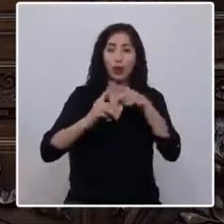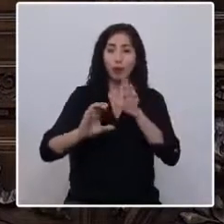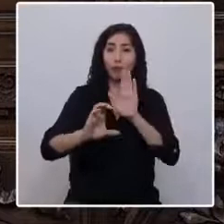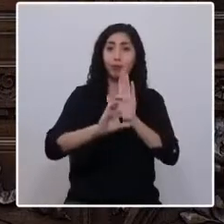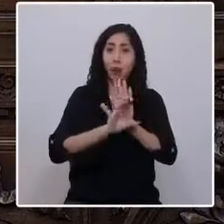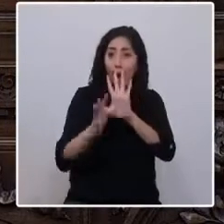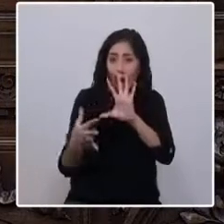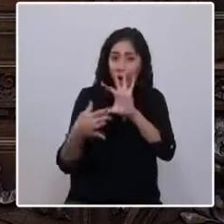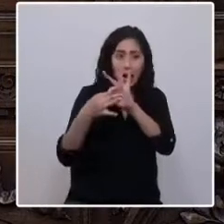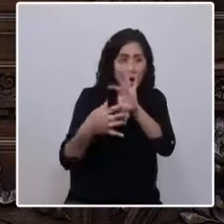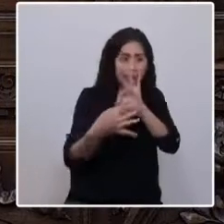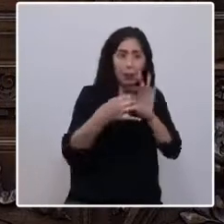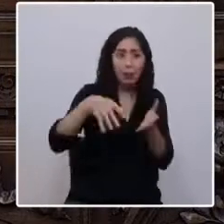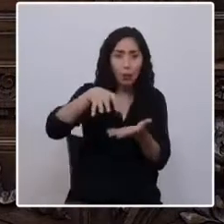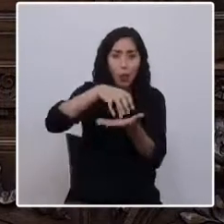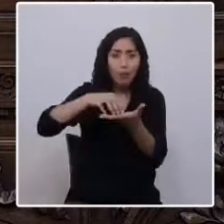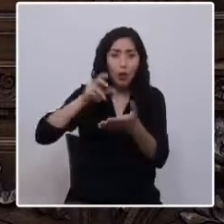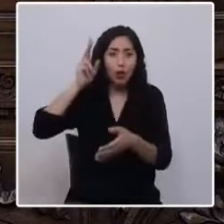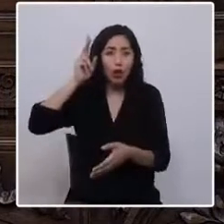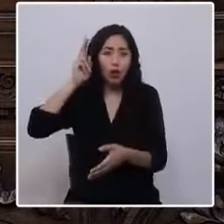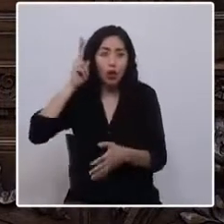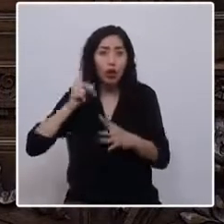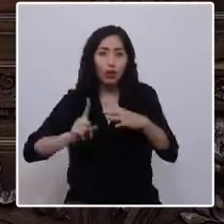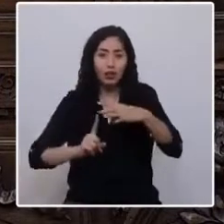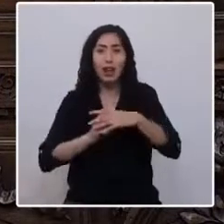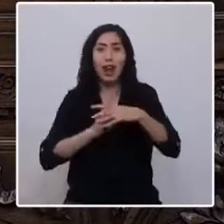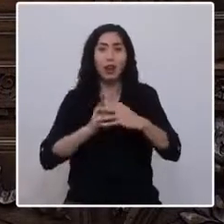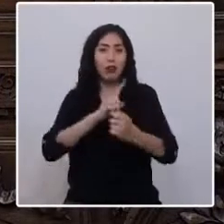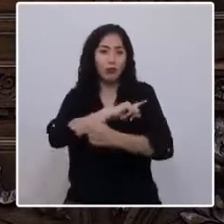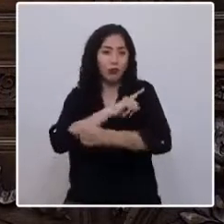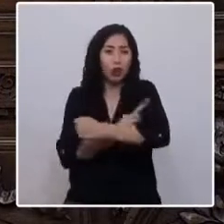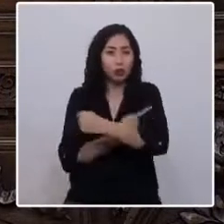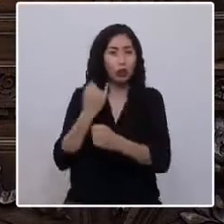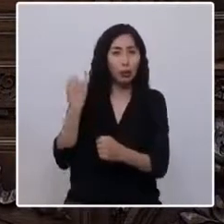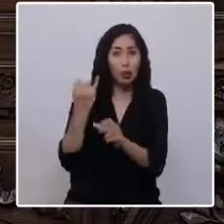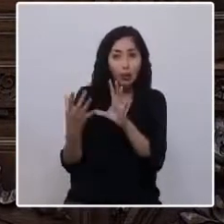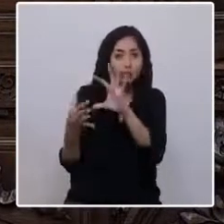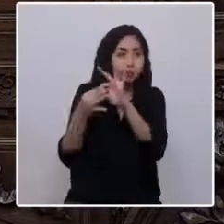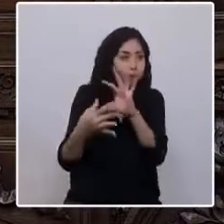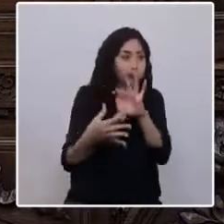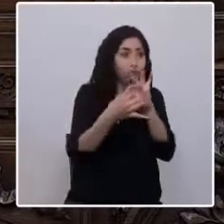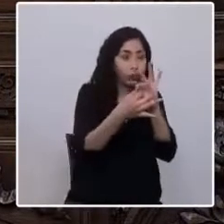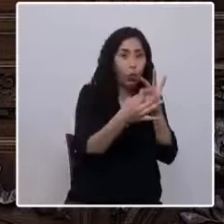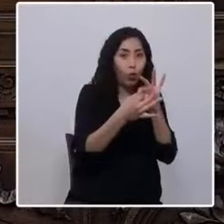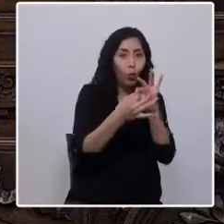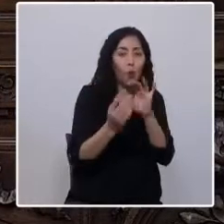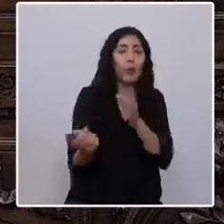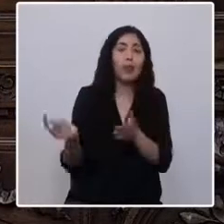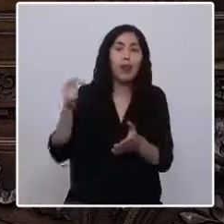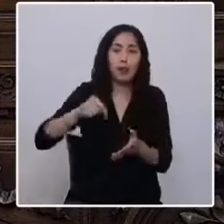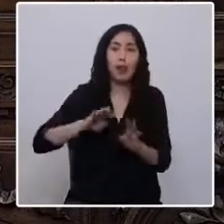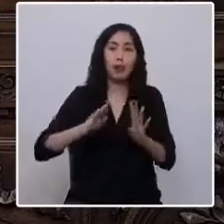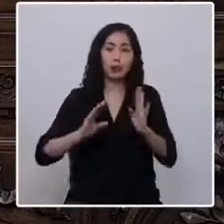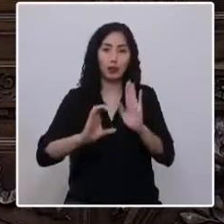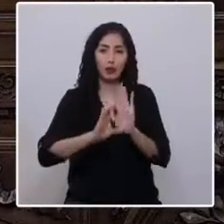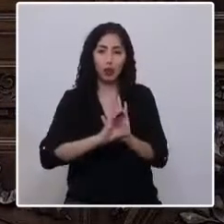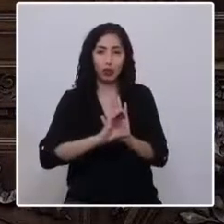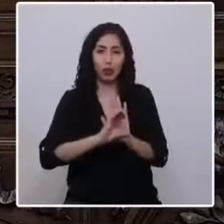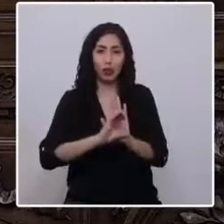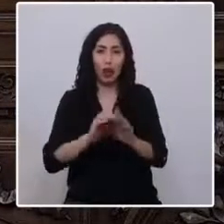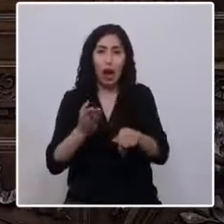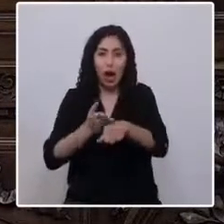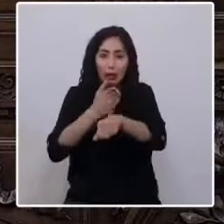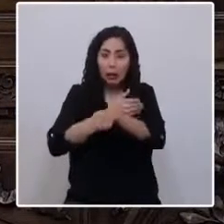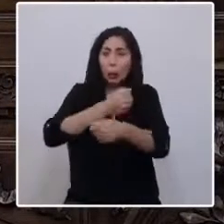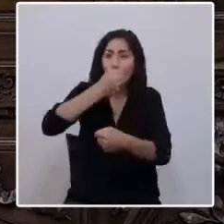pueblos originarios y fuerzas independientes de los intereses hegemónicos, llegaron hasta la convención después de un extenso y constante